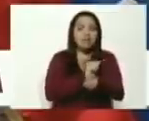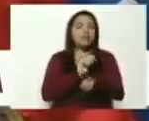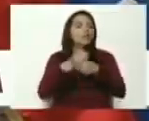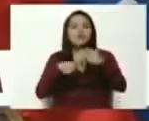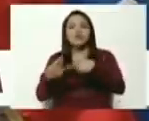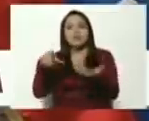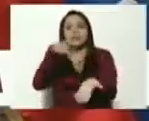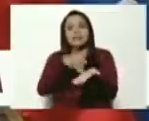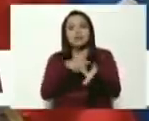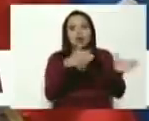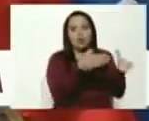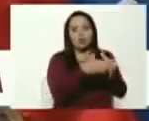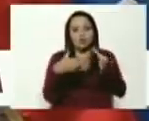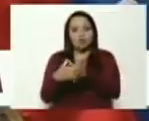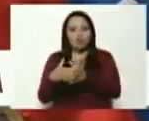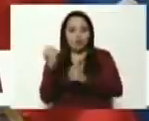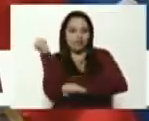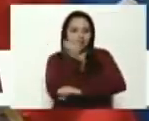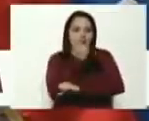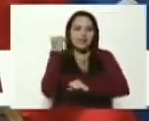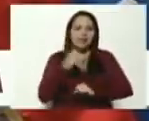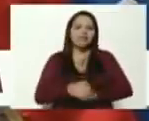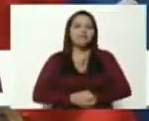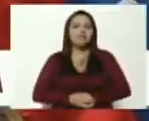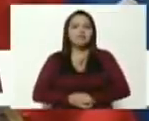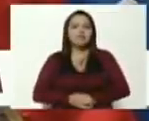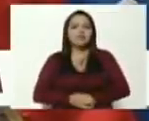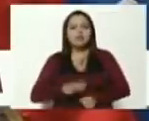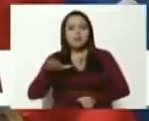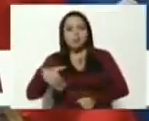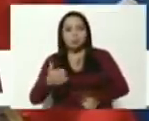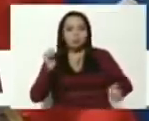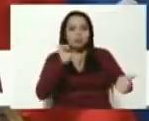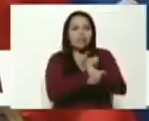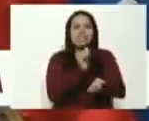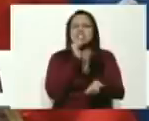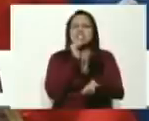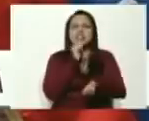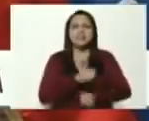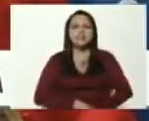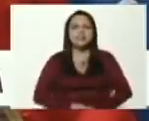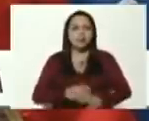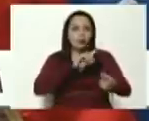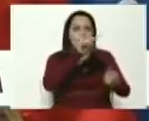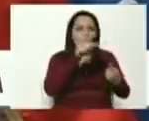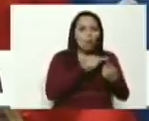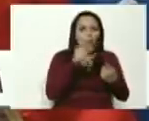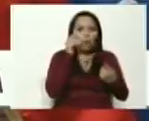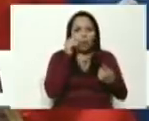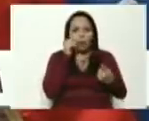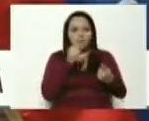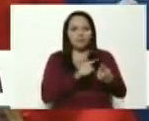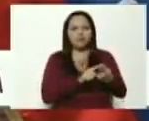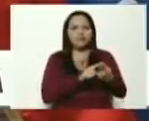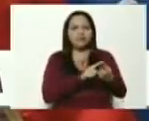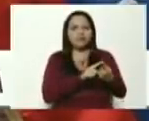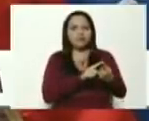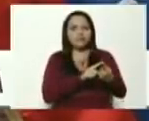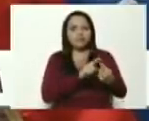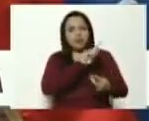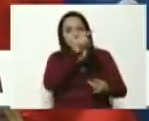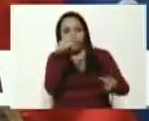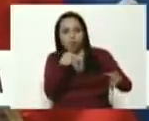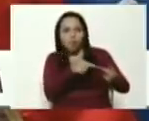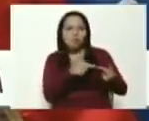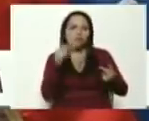esta organización criminal, lográndose la detención de Jonathan Josué Caraballo,